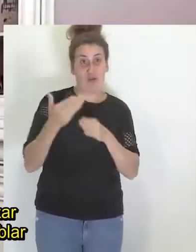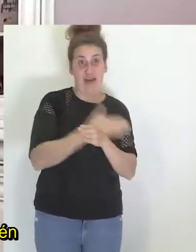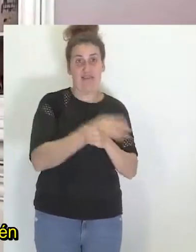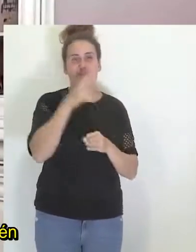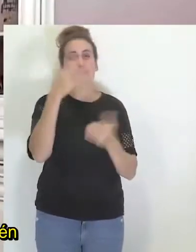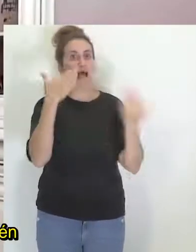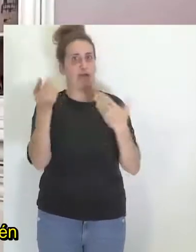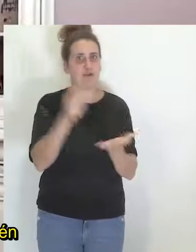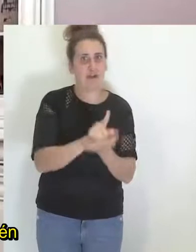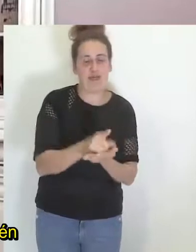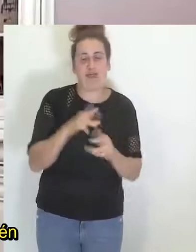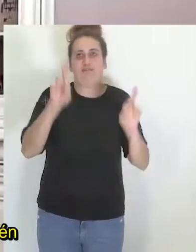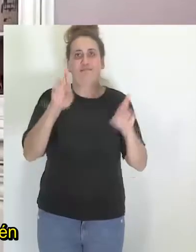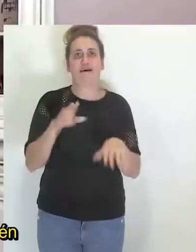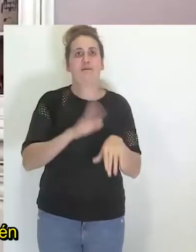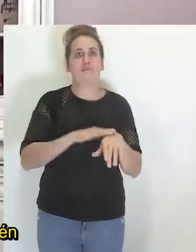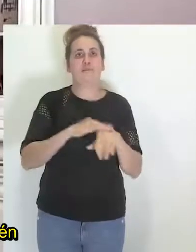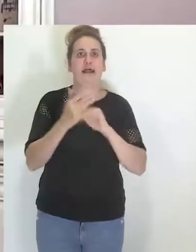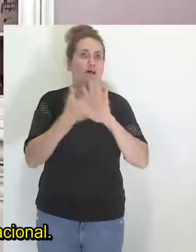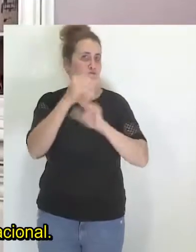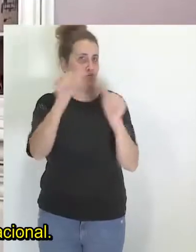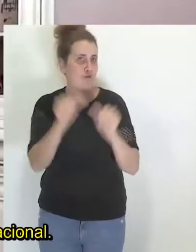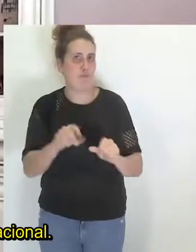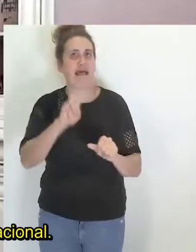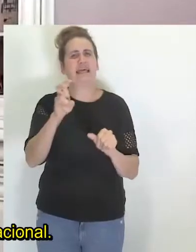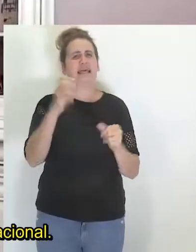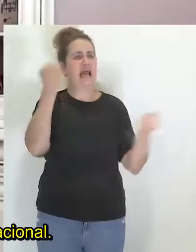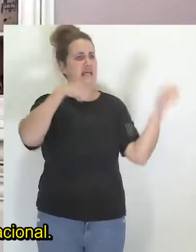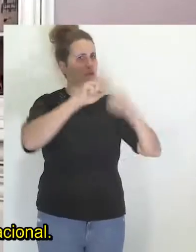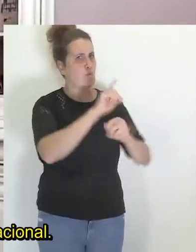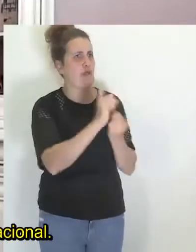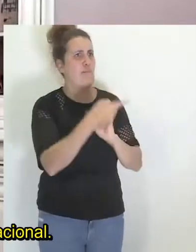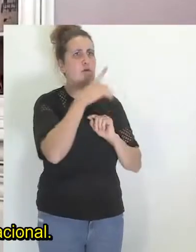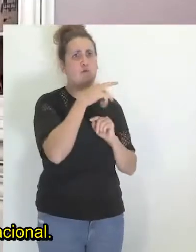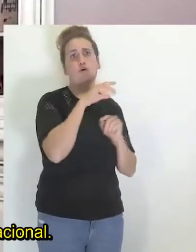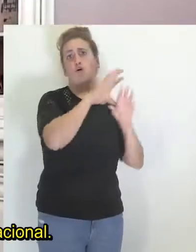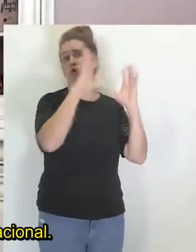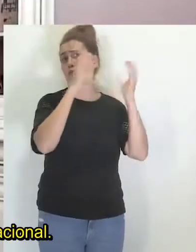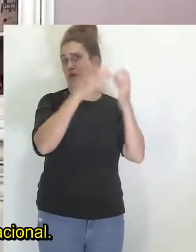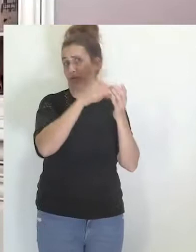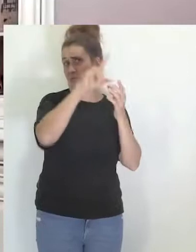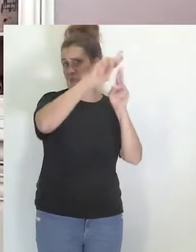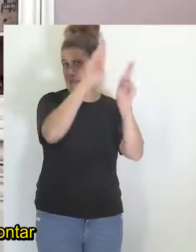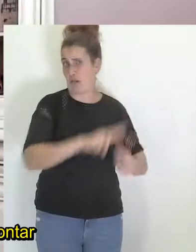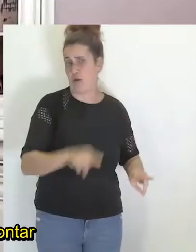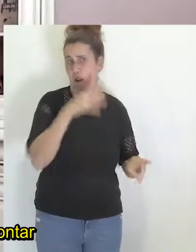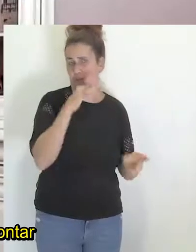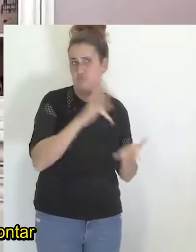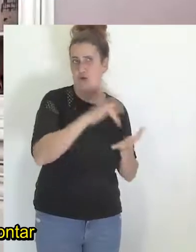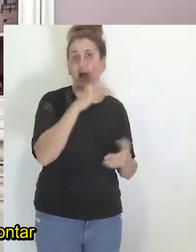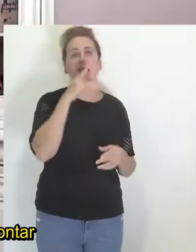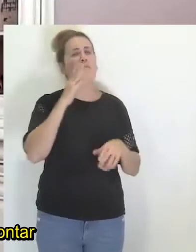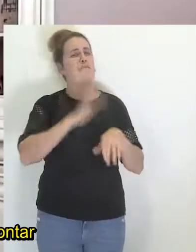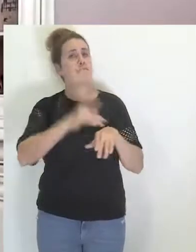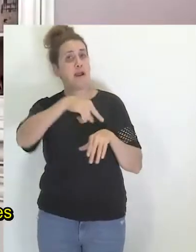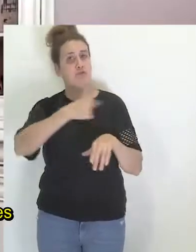hablar de alguna u otra manera y que podamos hablar también de otro cambio de actitud por parte de la comunidad internacional. Y para eso